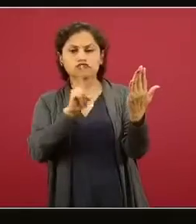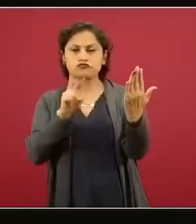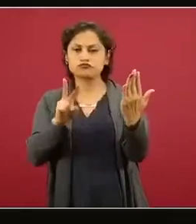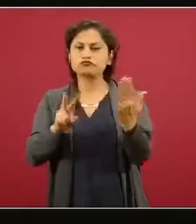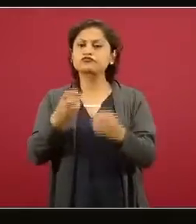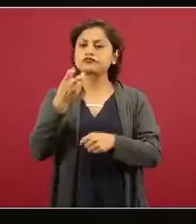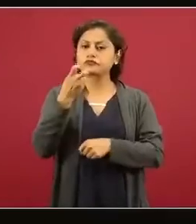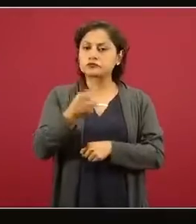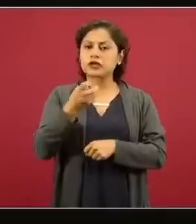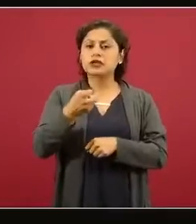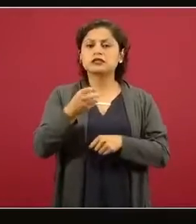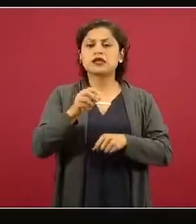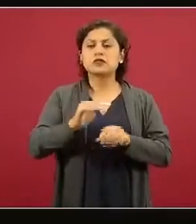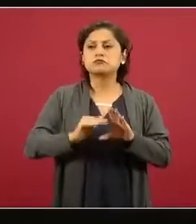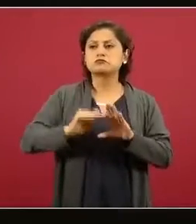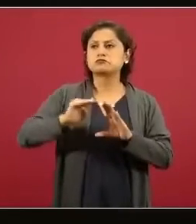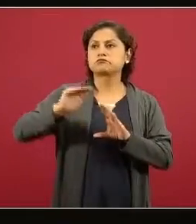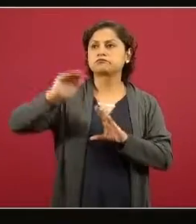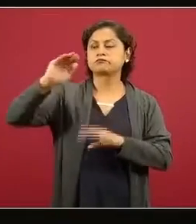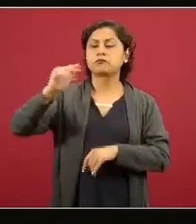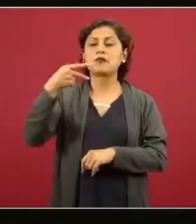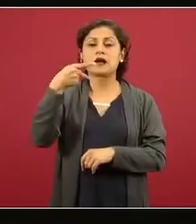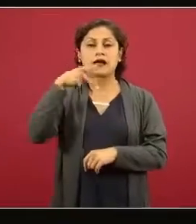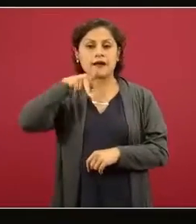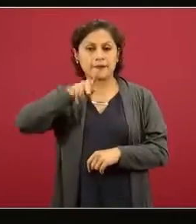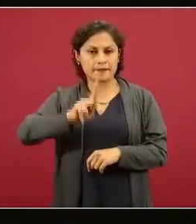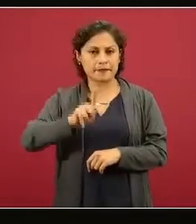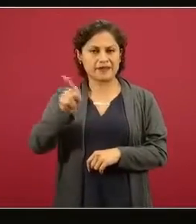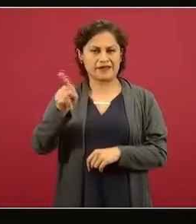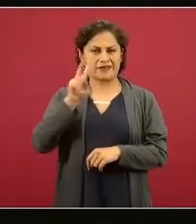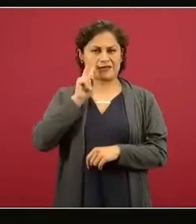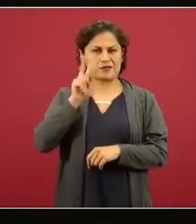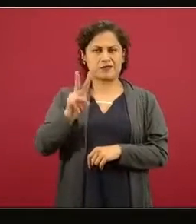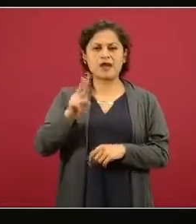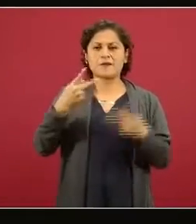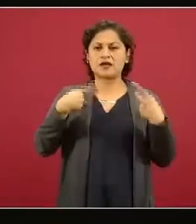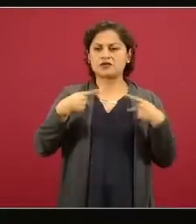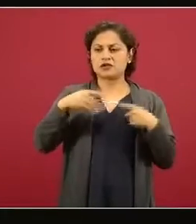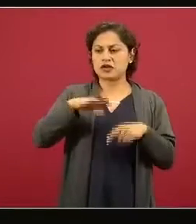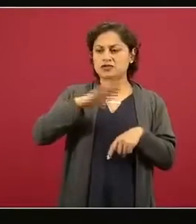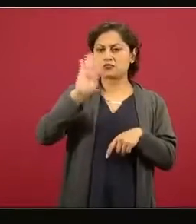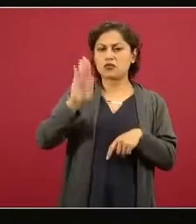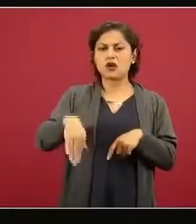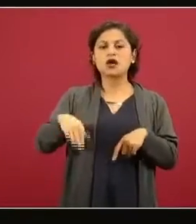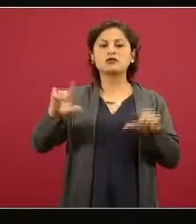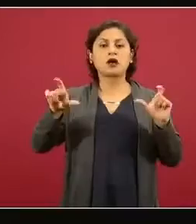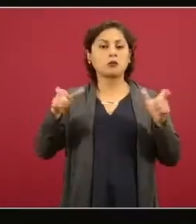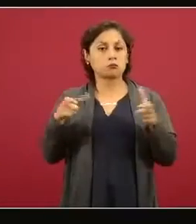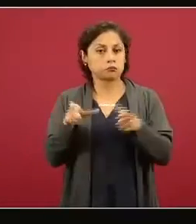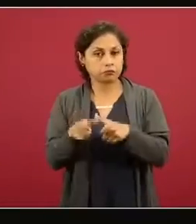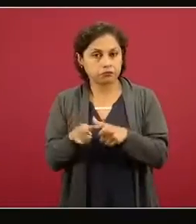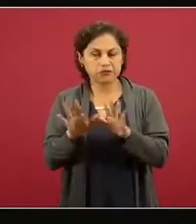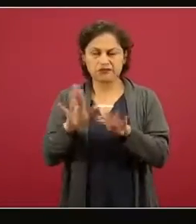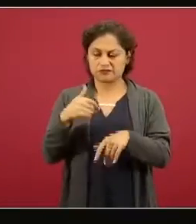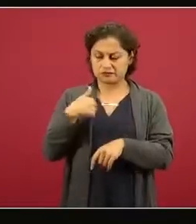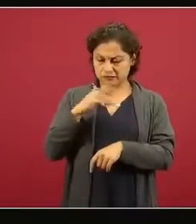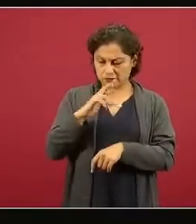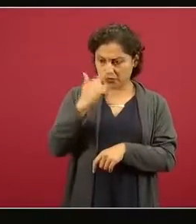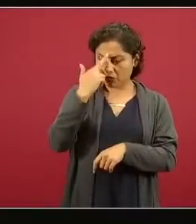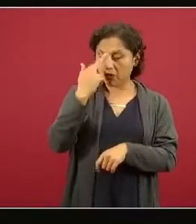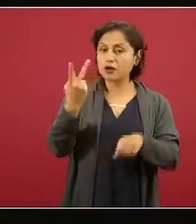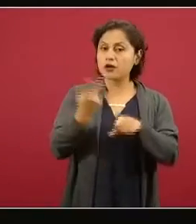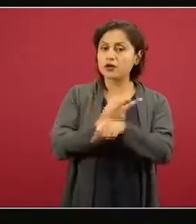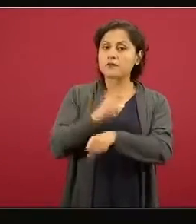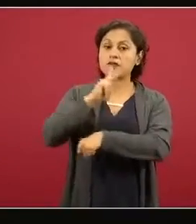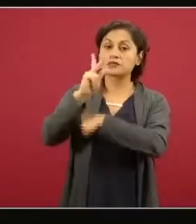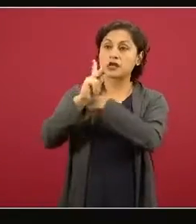En la incidencia de los contagios, pero en la mayoría de ellas las muertes tienen una tendencia hacia la baja, ¿no? Recuerdo un poco lo que ha pasado en países de Europa